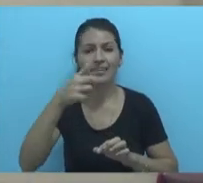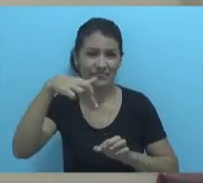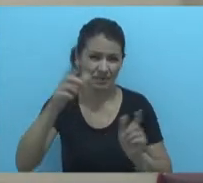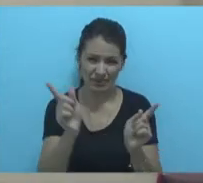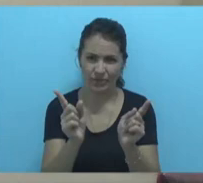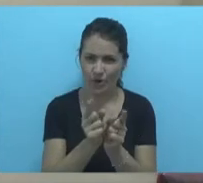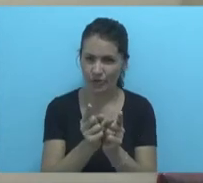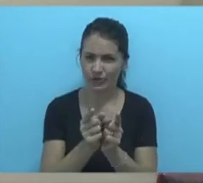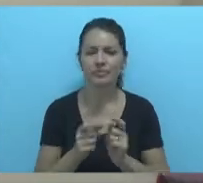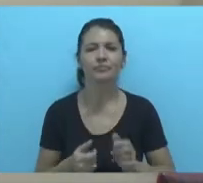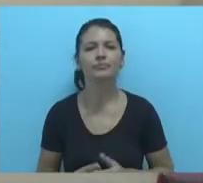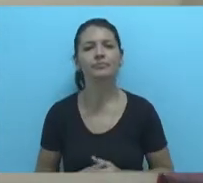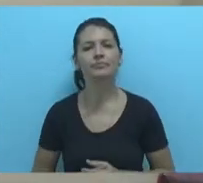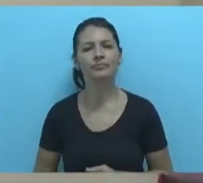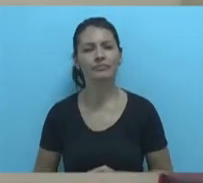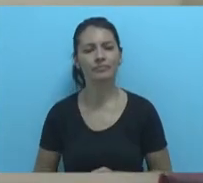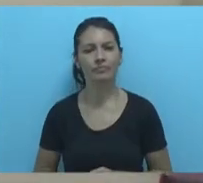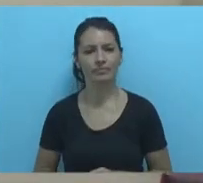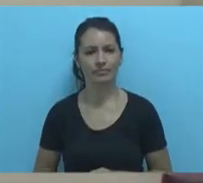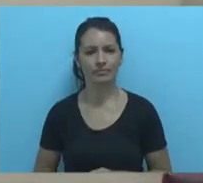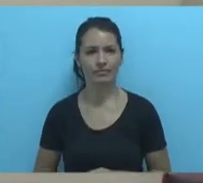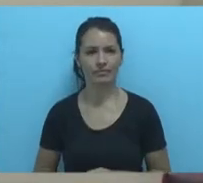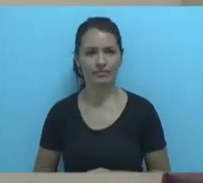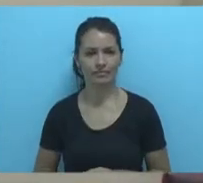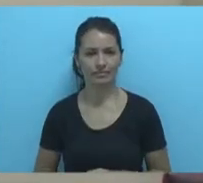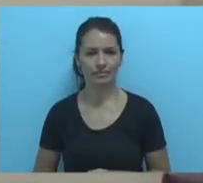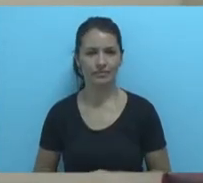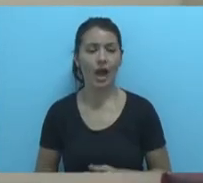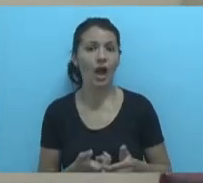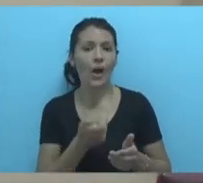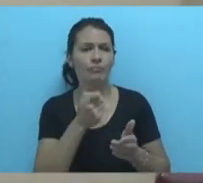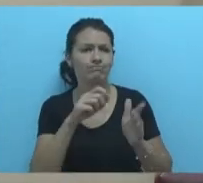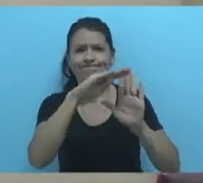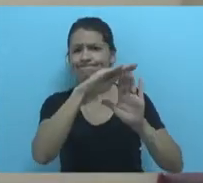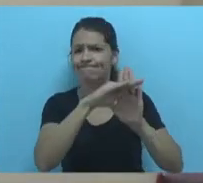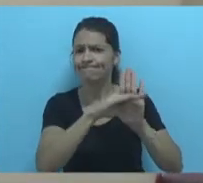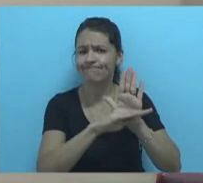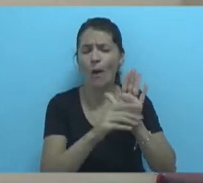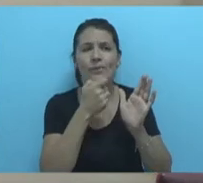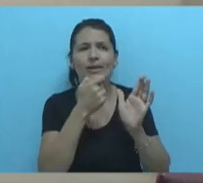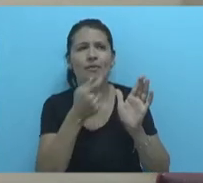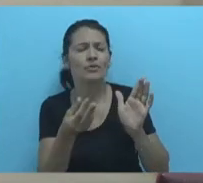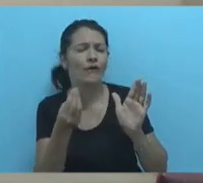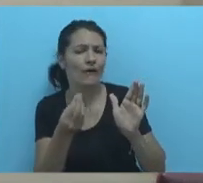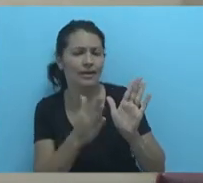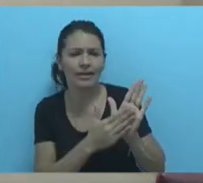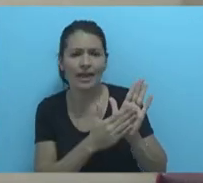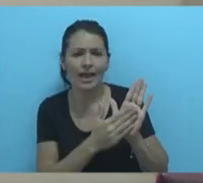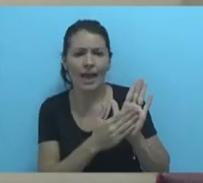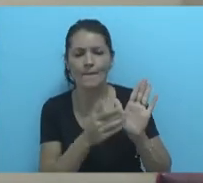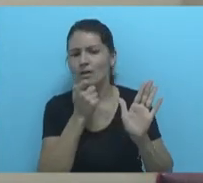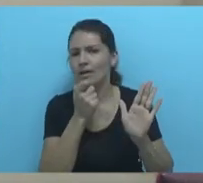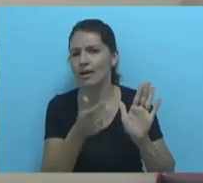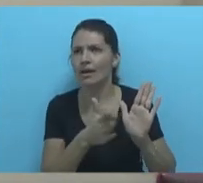suman a la importancia y el análisis que tiene que ver con esta ley. En Argentina existen, a partir de ese